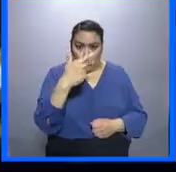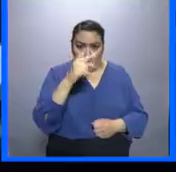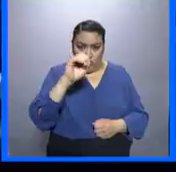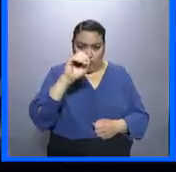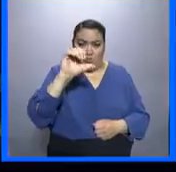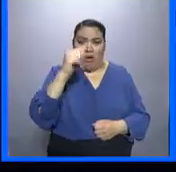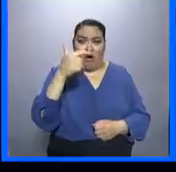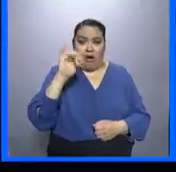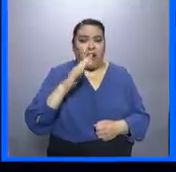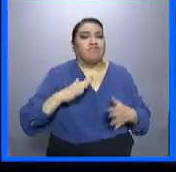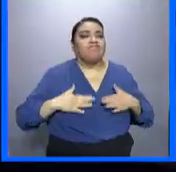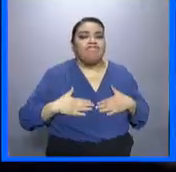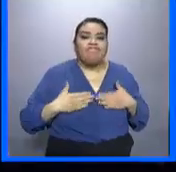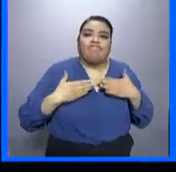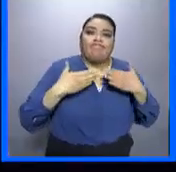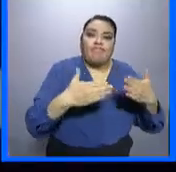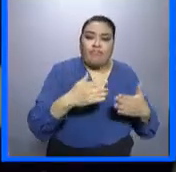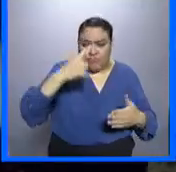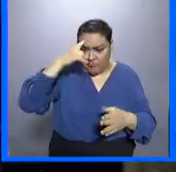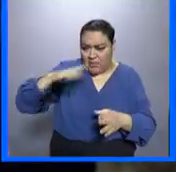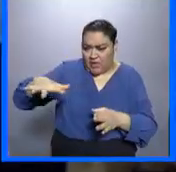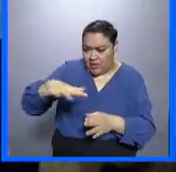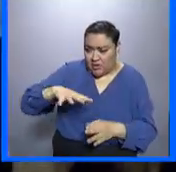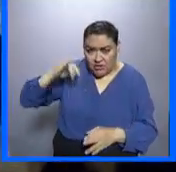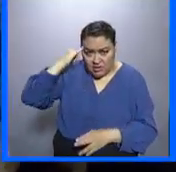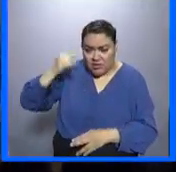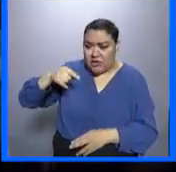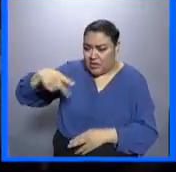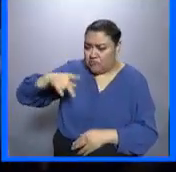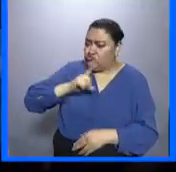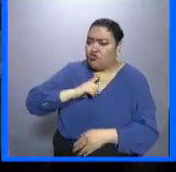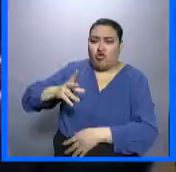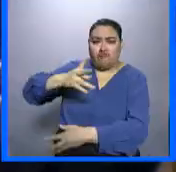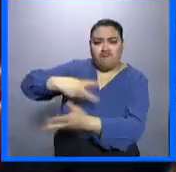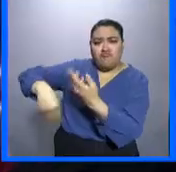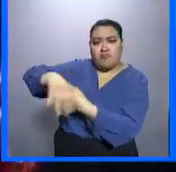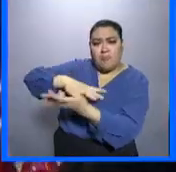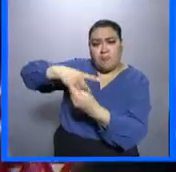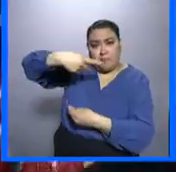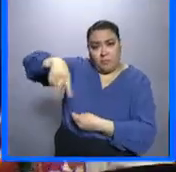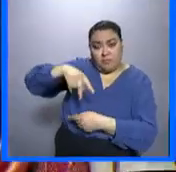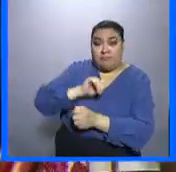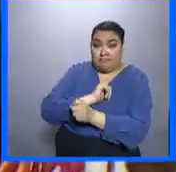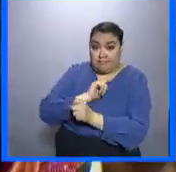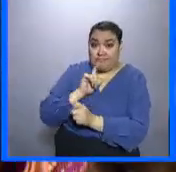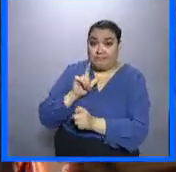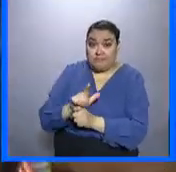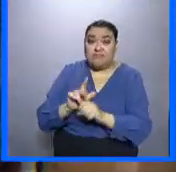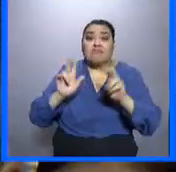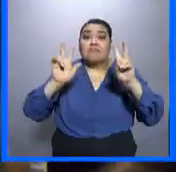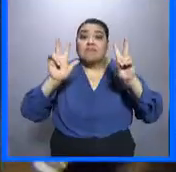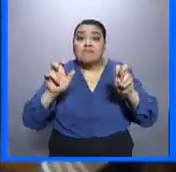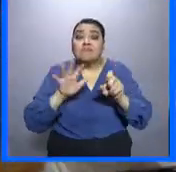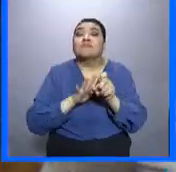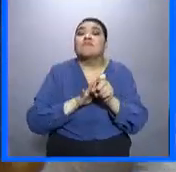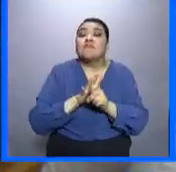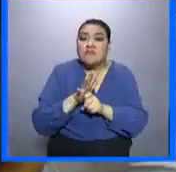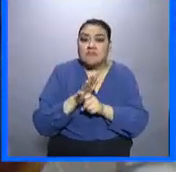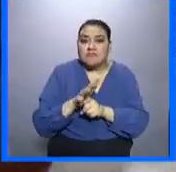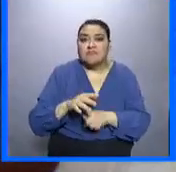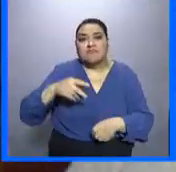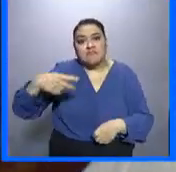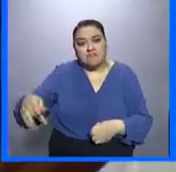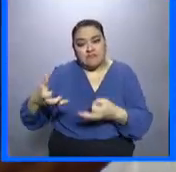para garantizar la libre determinación de pueblos y comunidades indígenas, especialmente en asuntos relacionados con